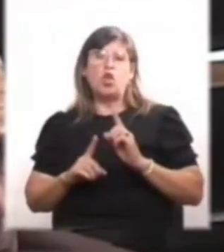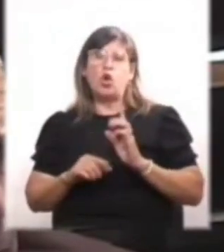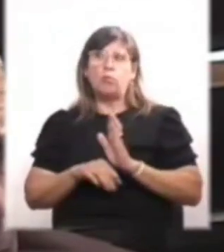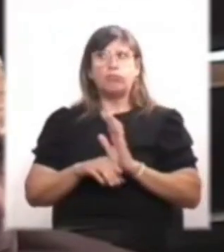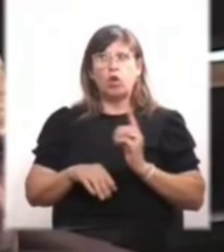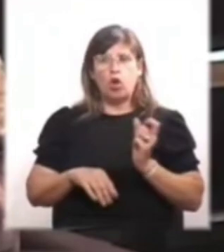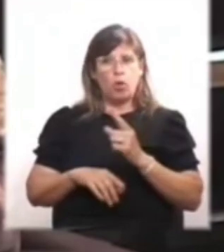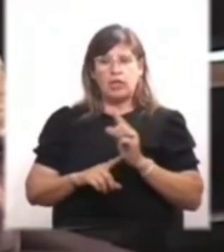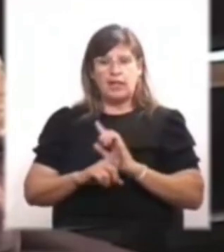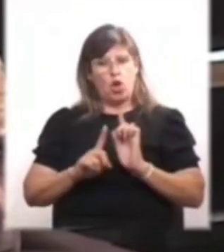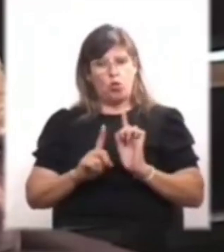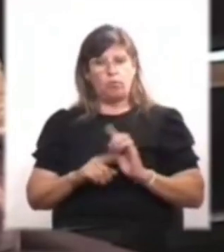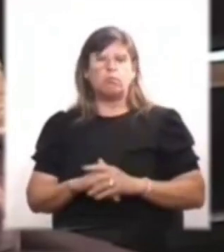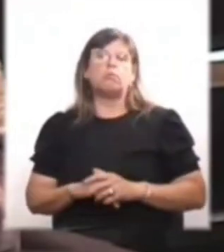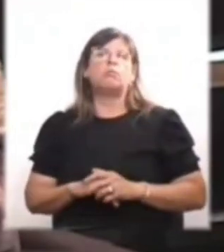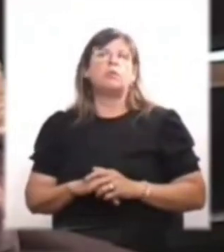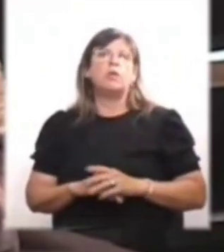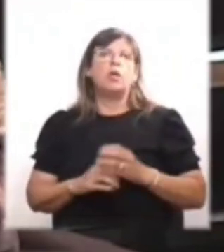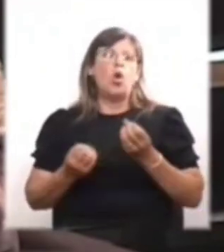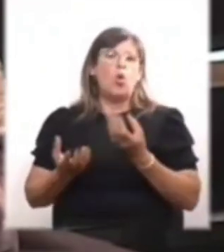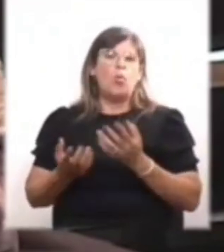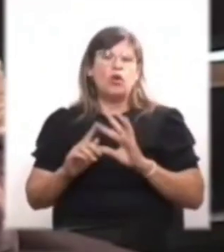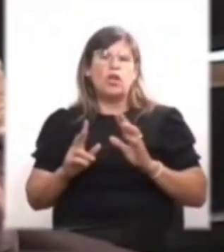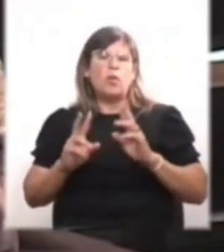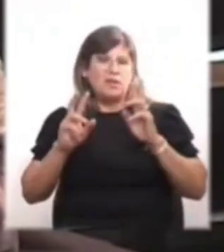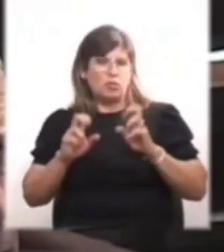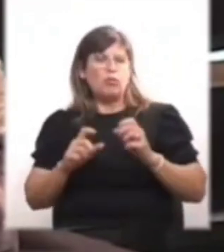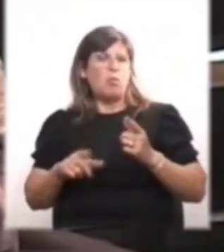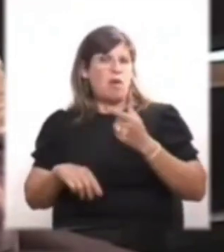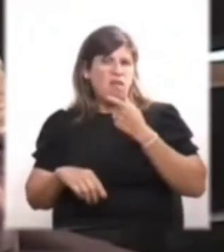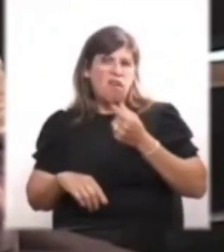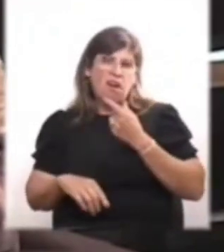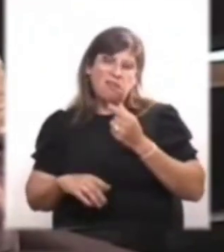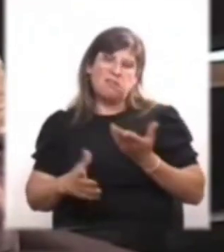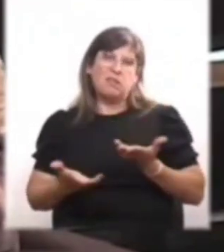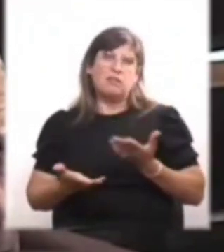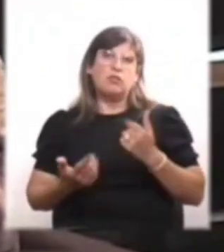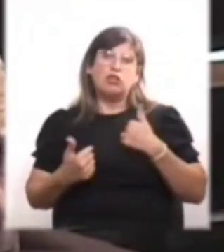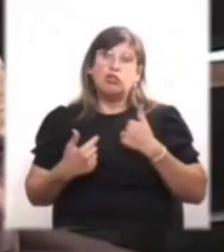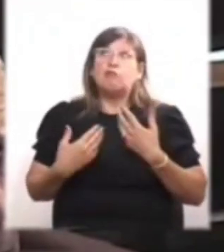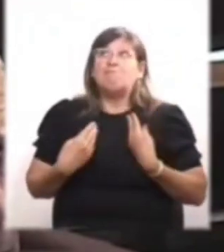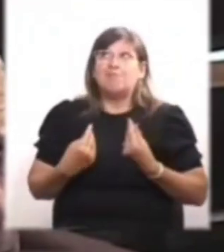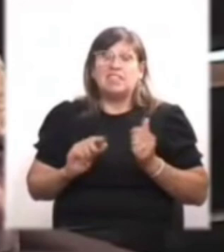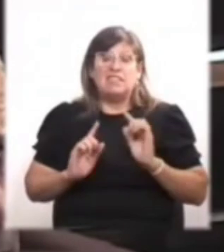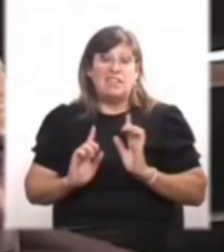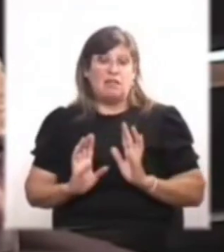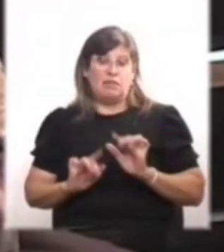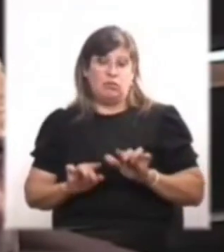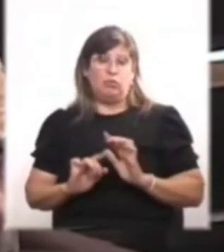crítica, porque lo que parecía que era un tema sencillo, no sé, yo tenía esa sensación,